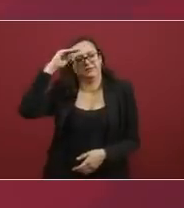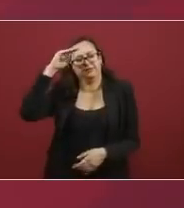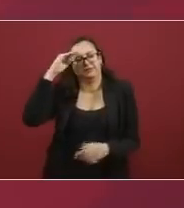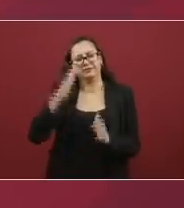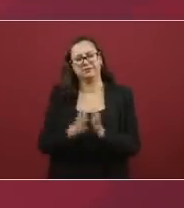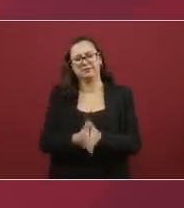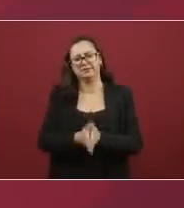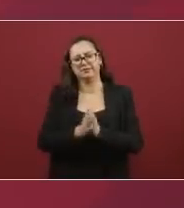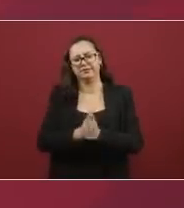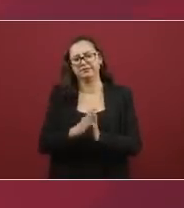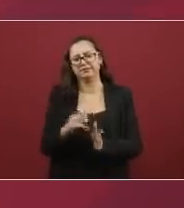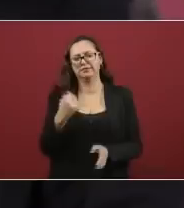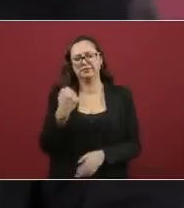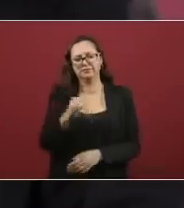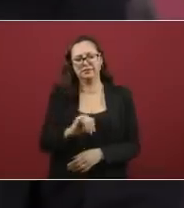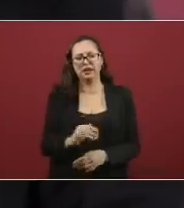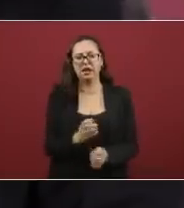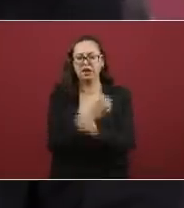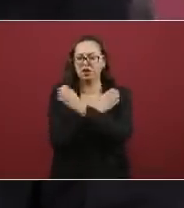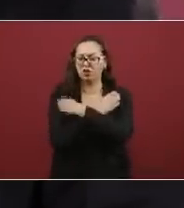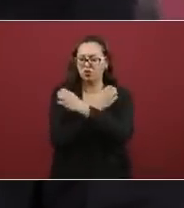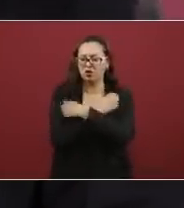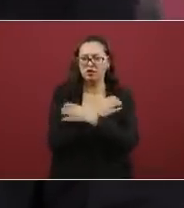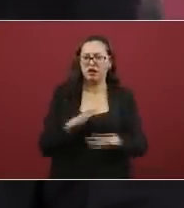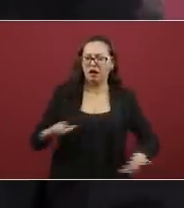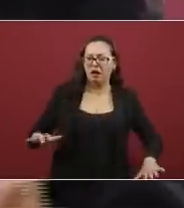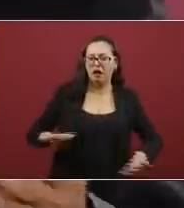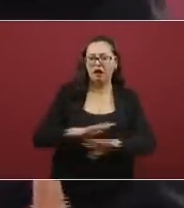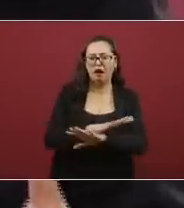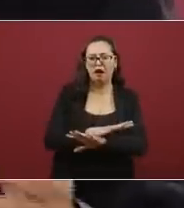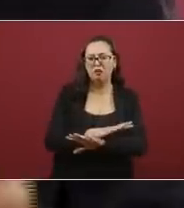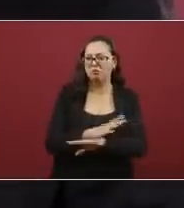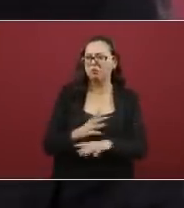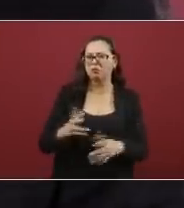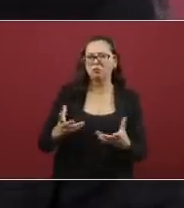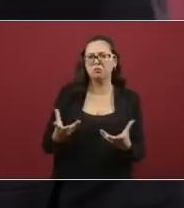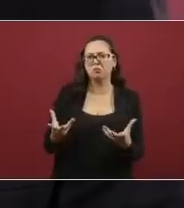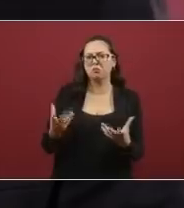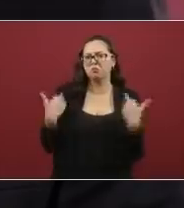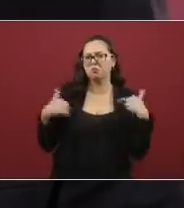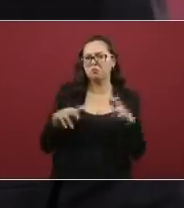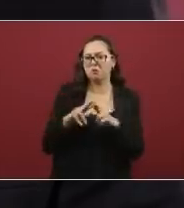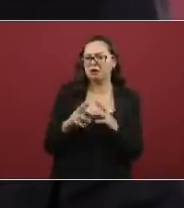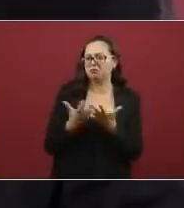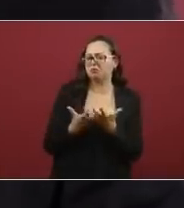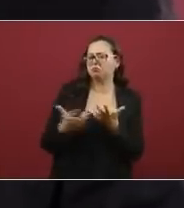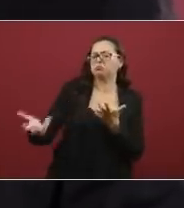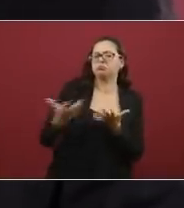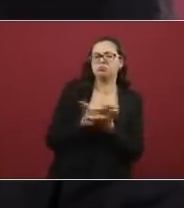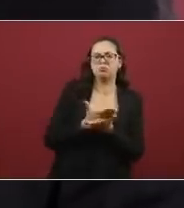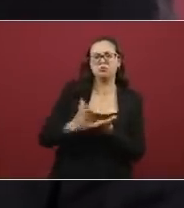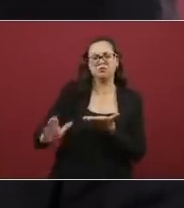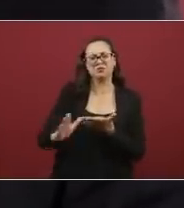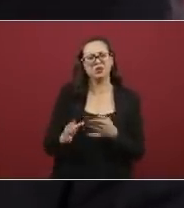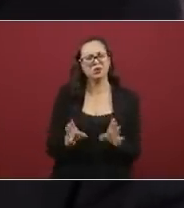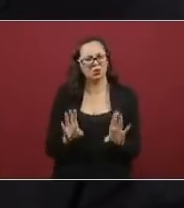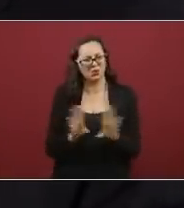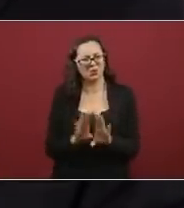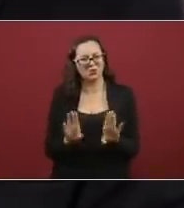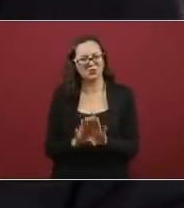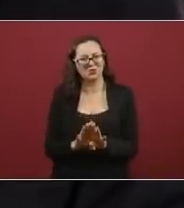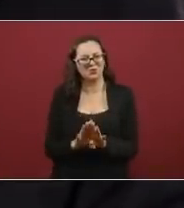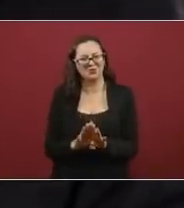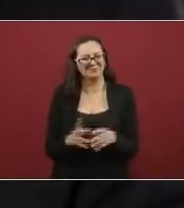cómo se lleva a cabo una verdadera reforma educativa sin los maestros. ¿Quién es el que transmite